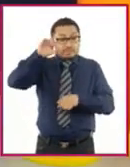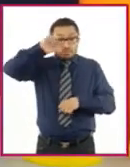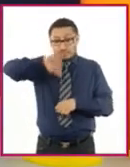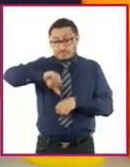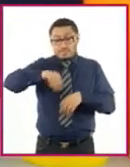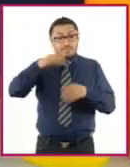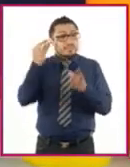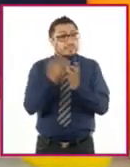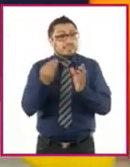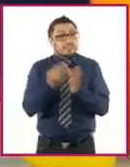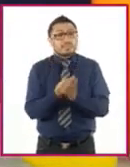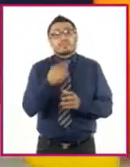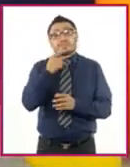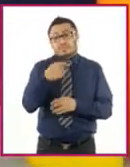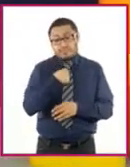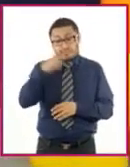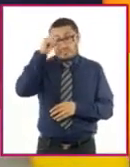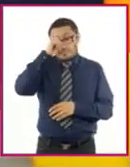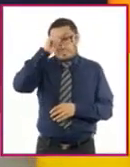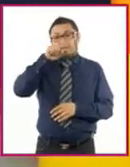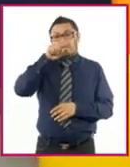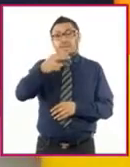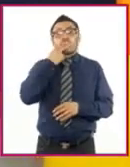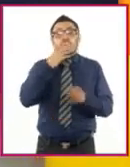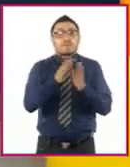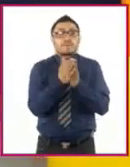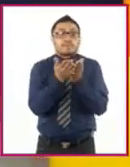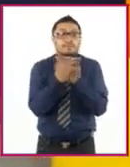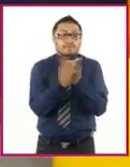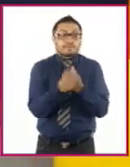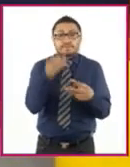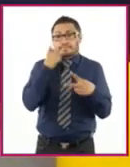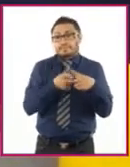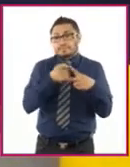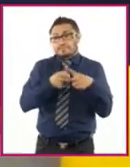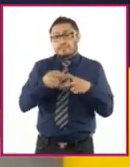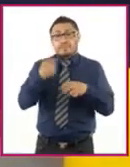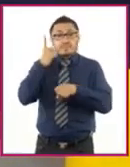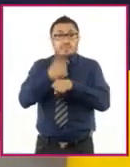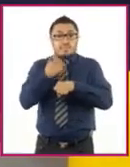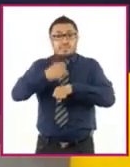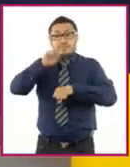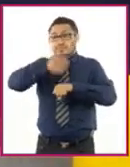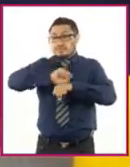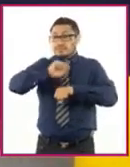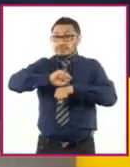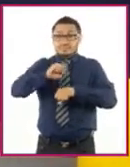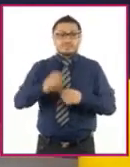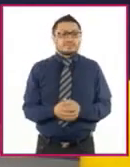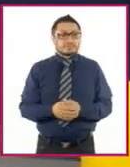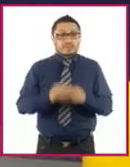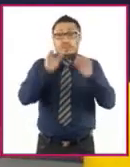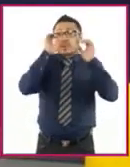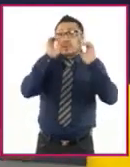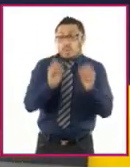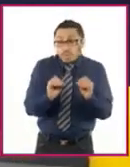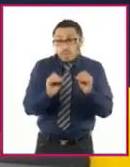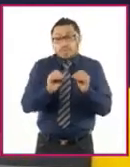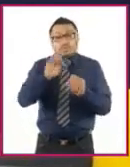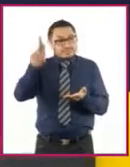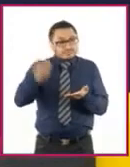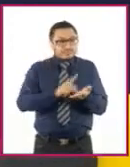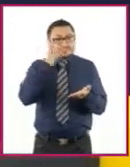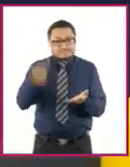sesión, les recomiendo apoyarse en su libro de texto de matemáticas de primer grado, o bien volver a